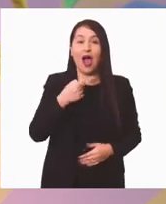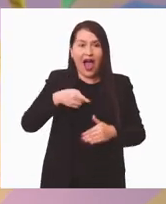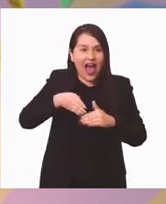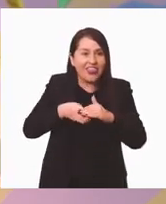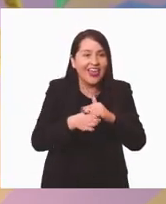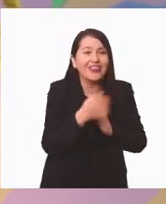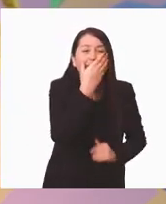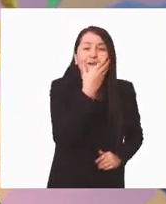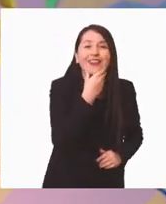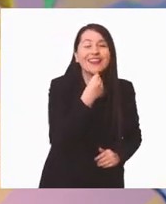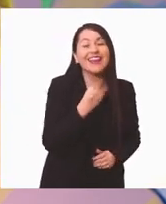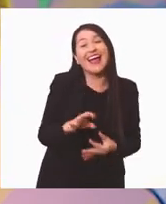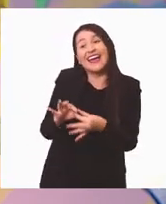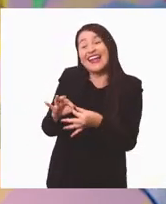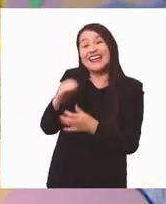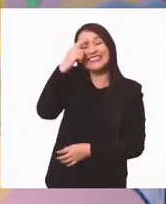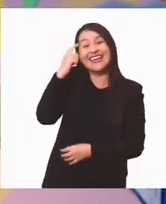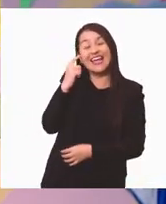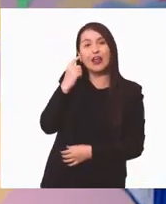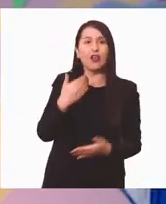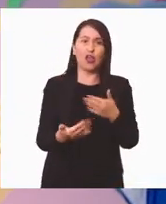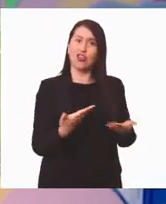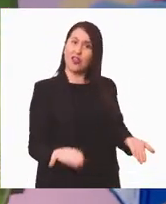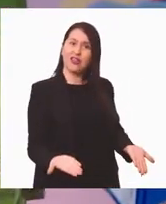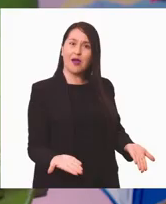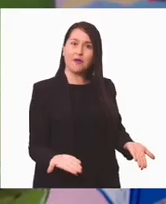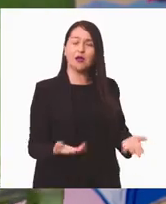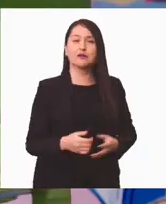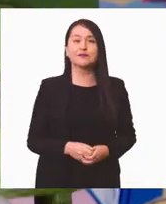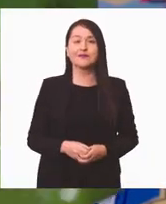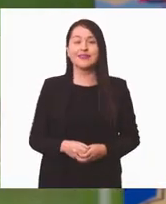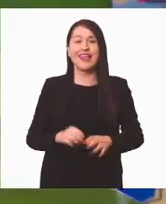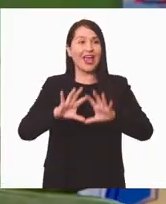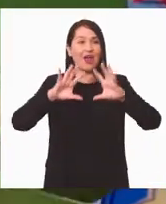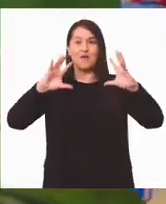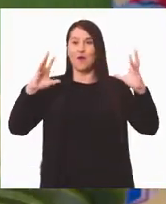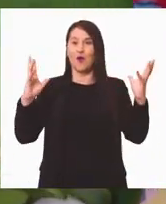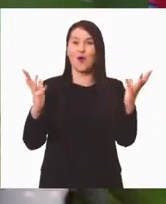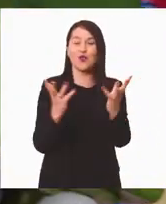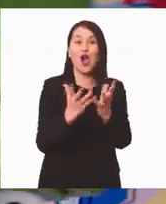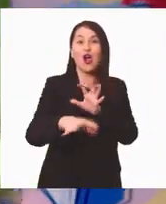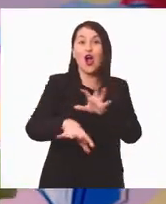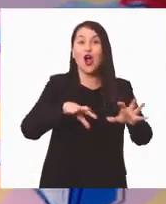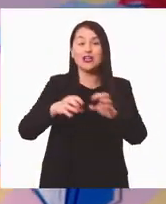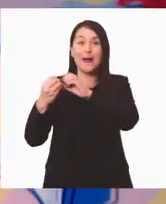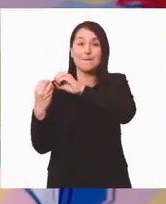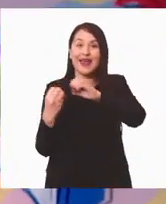amigo. Gracias, creo. ¿Dónde estamos? Estamos en el mundo de las cosas perdidas.